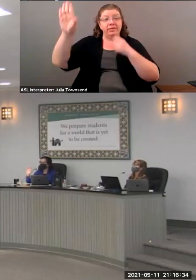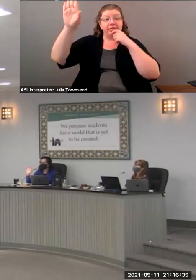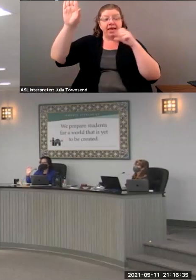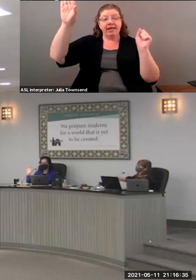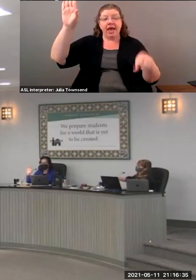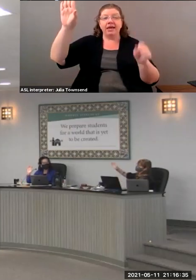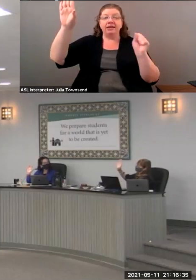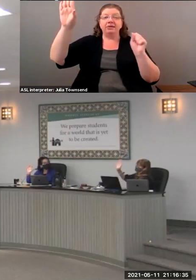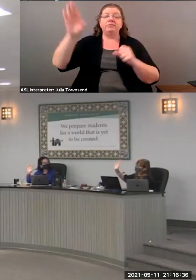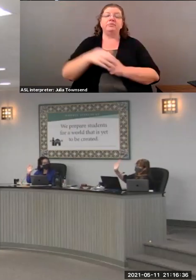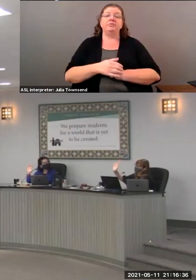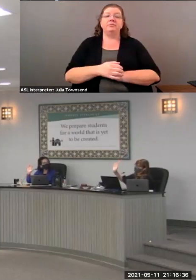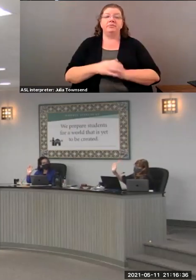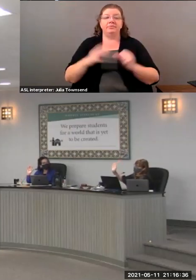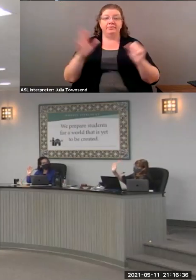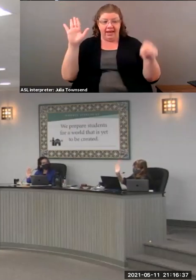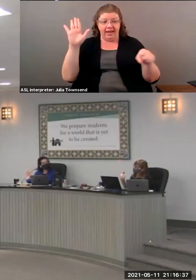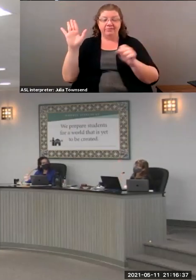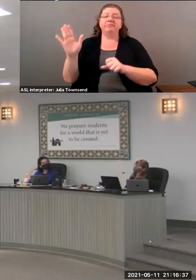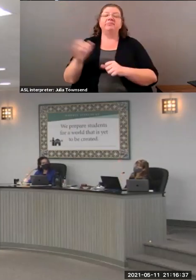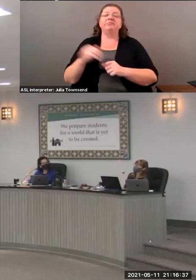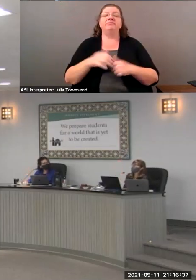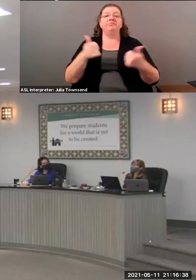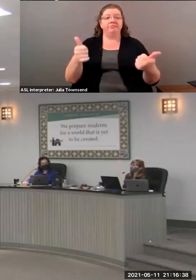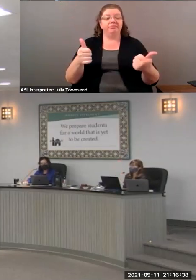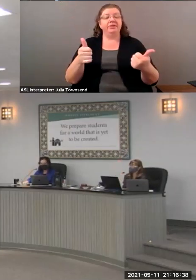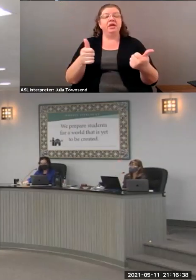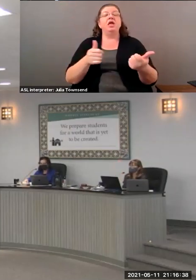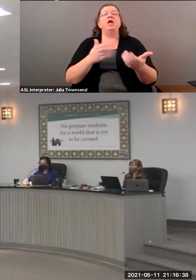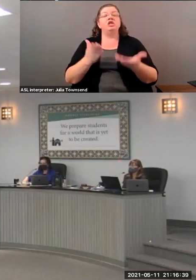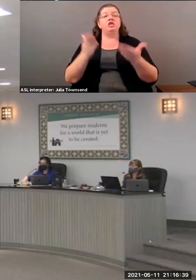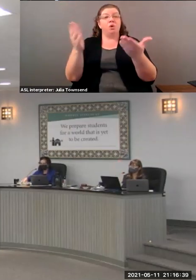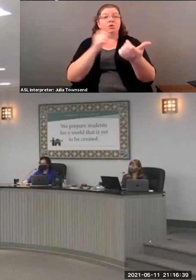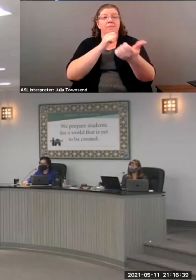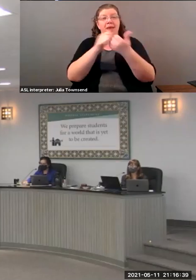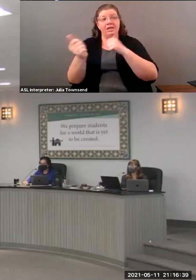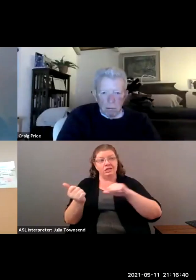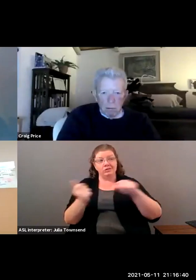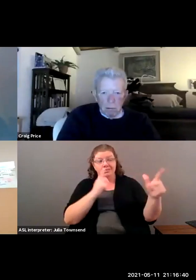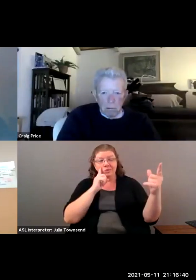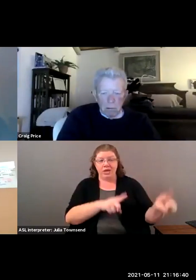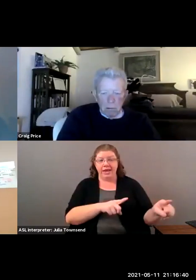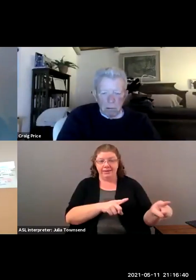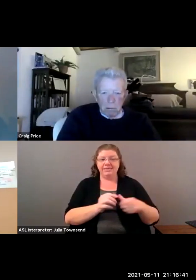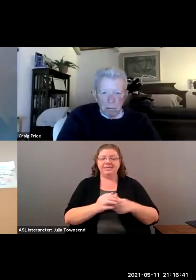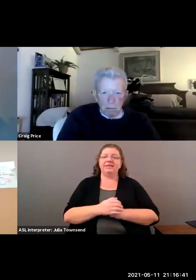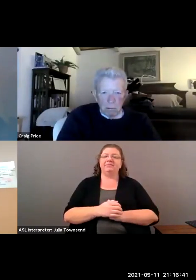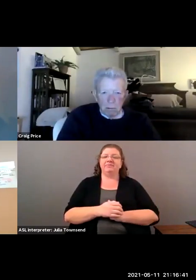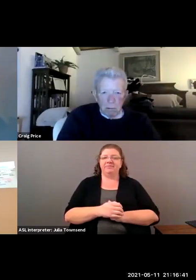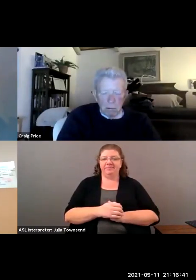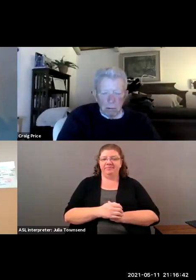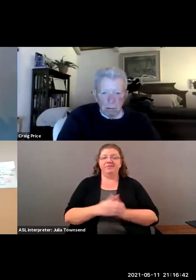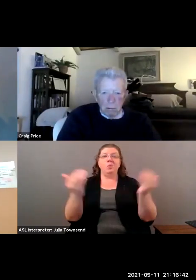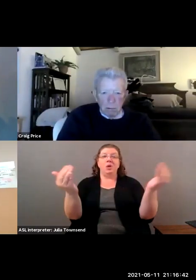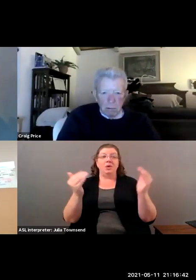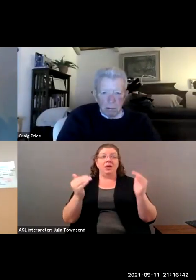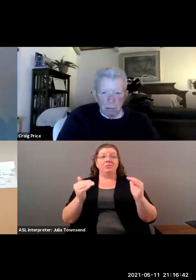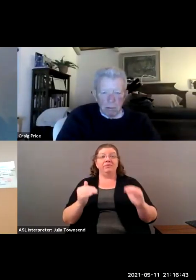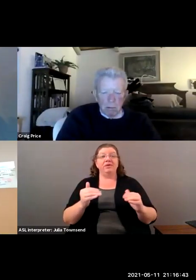señora álvarez con los que estén a favor por favor levanten la mano y digan que sí si la moción queda